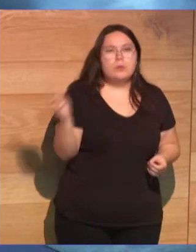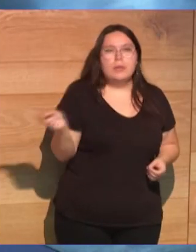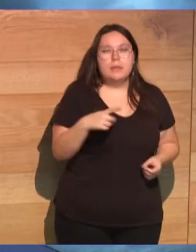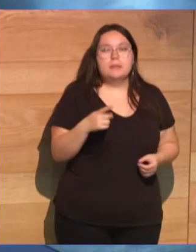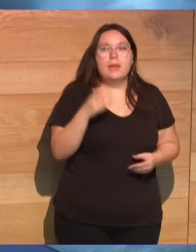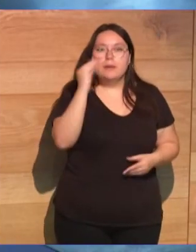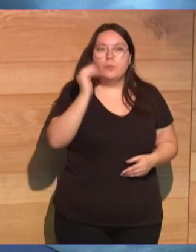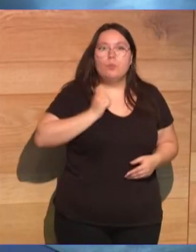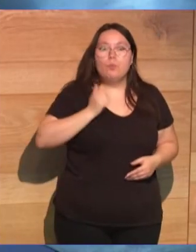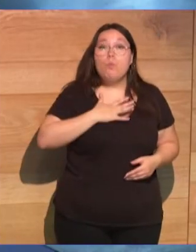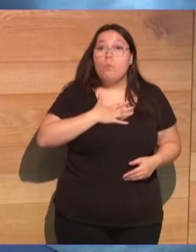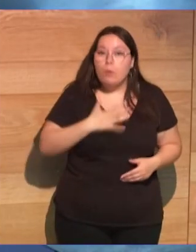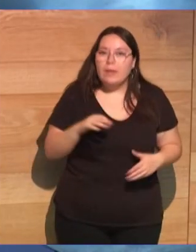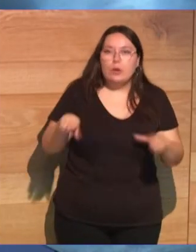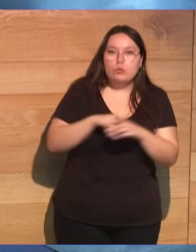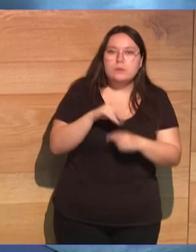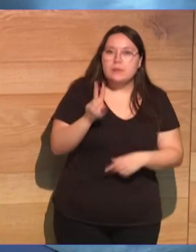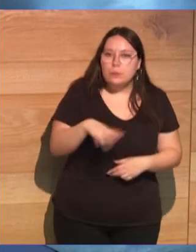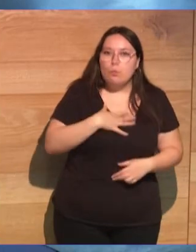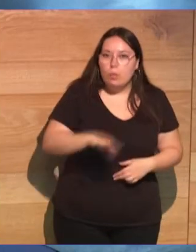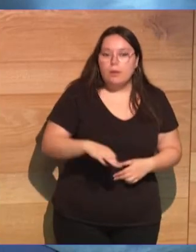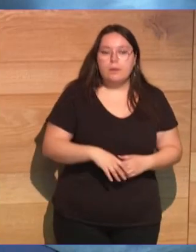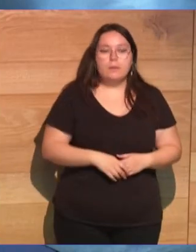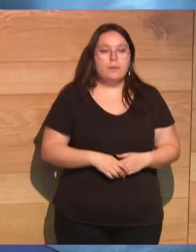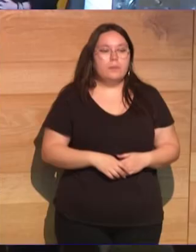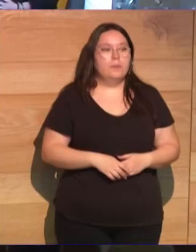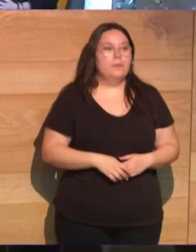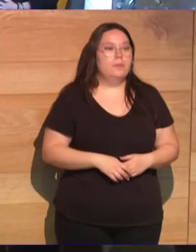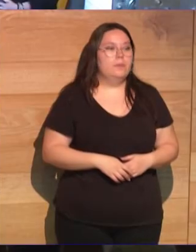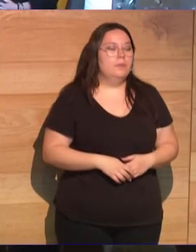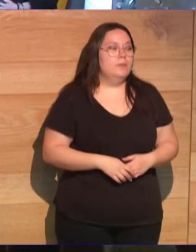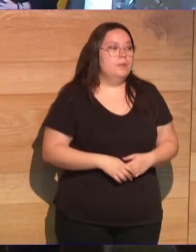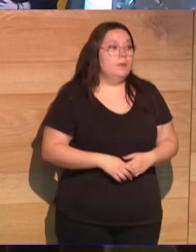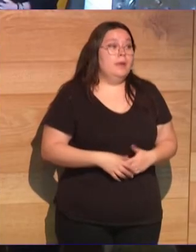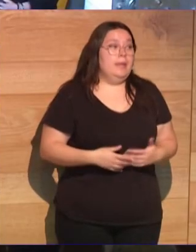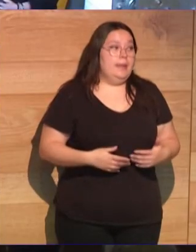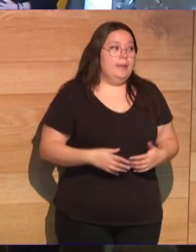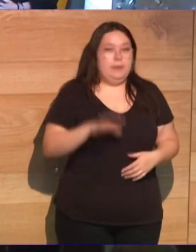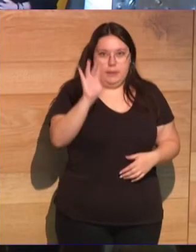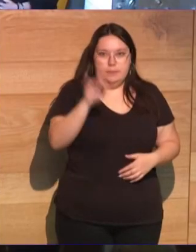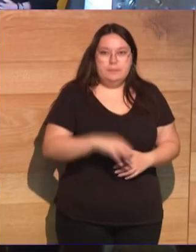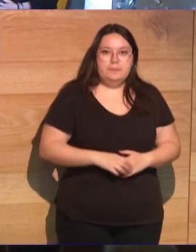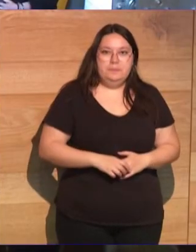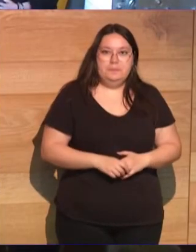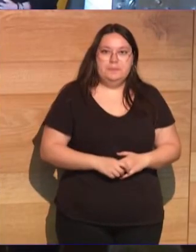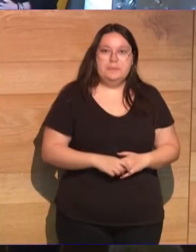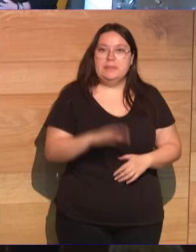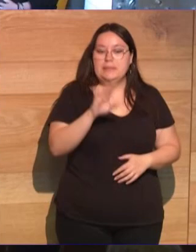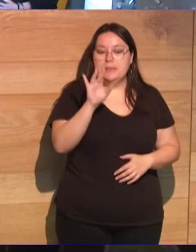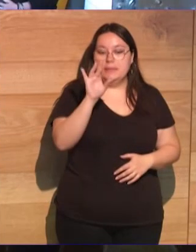artificial puede ser inclusiva? Juan Ignacio. Sí. O sea,